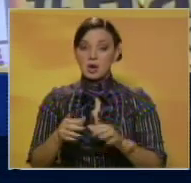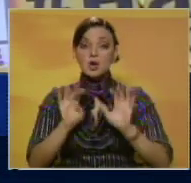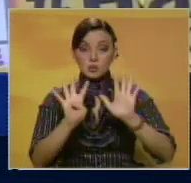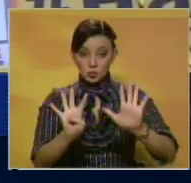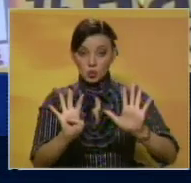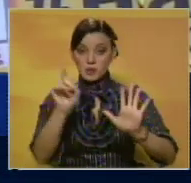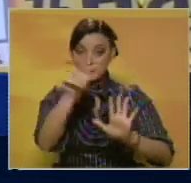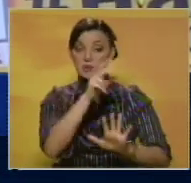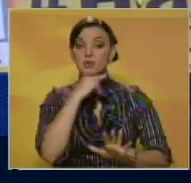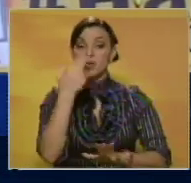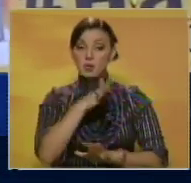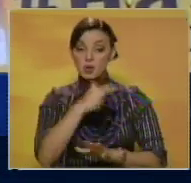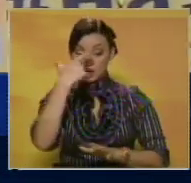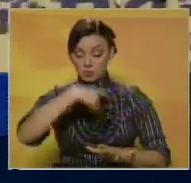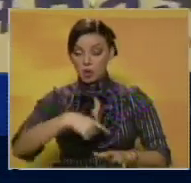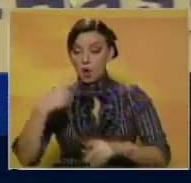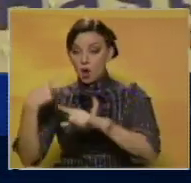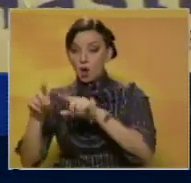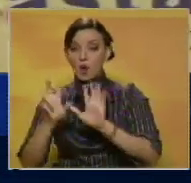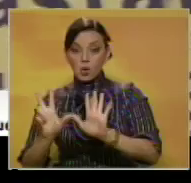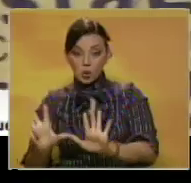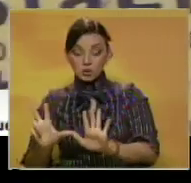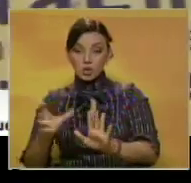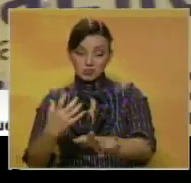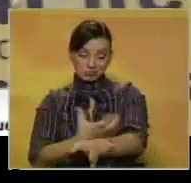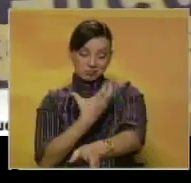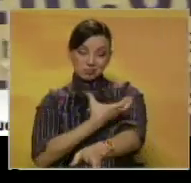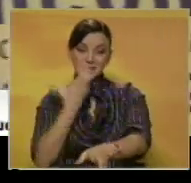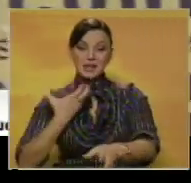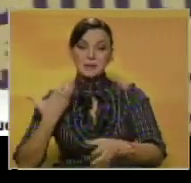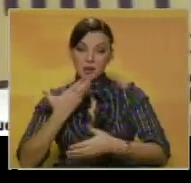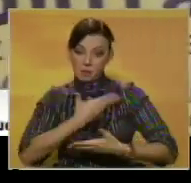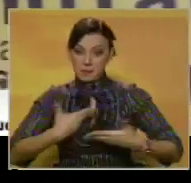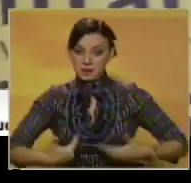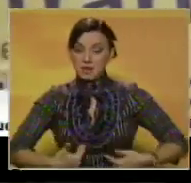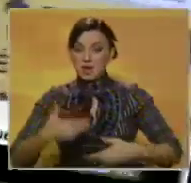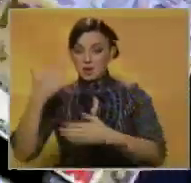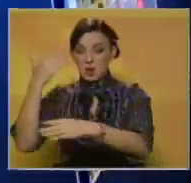completos, 8 parcialmente quemados y se encontraron partes de otros.